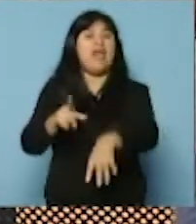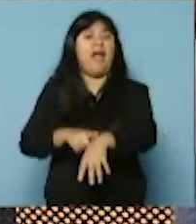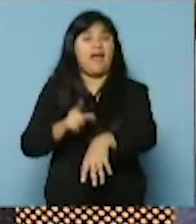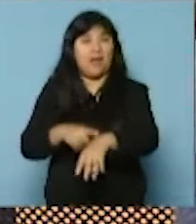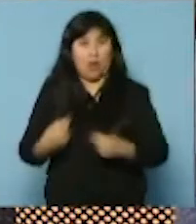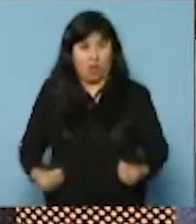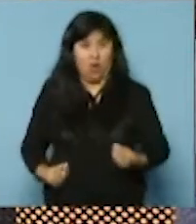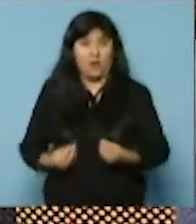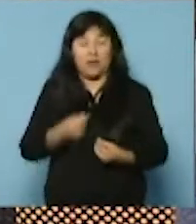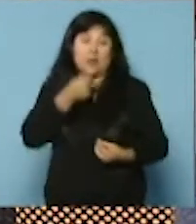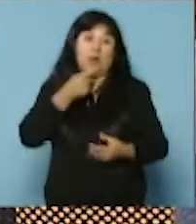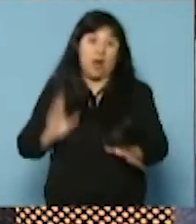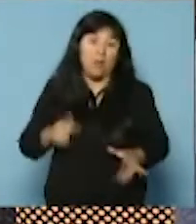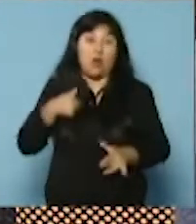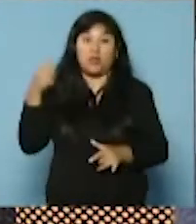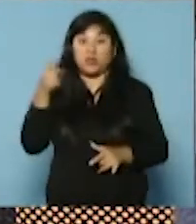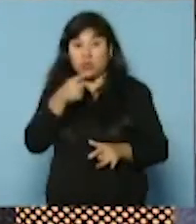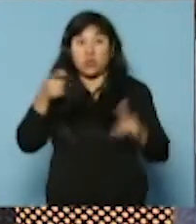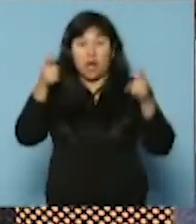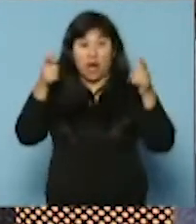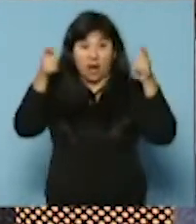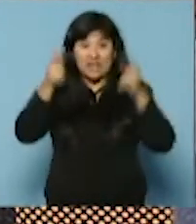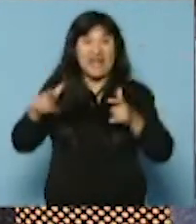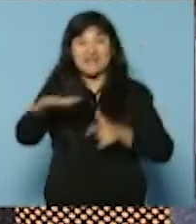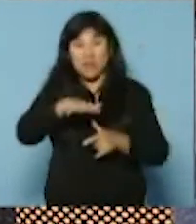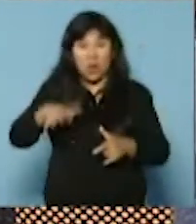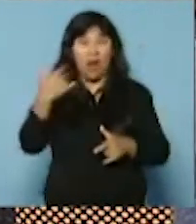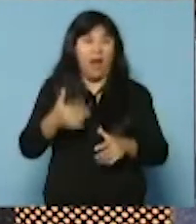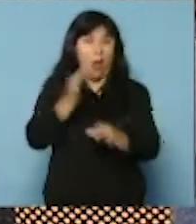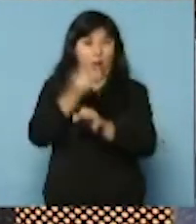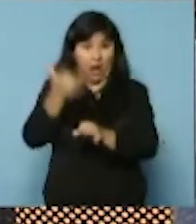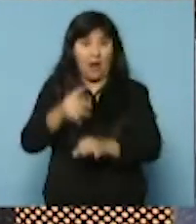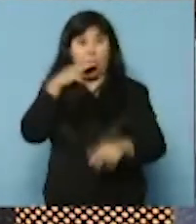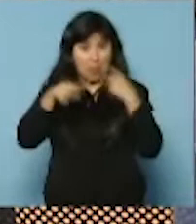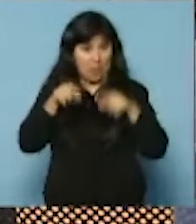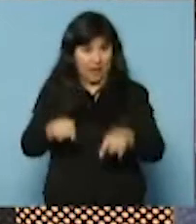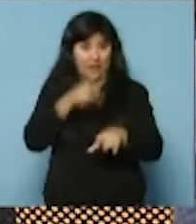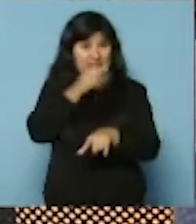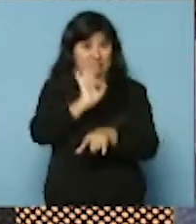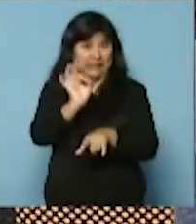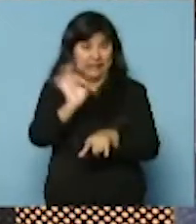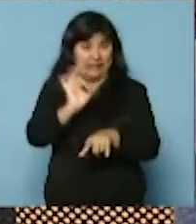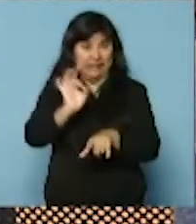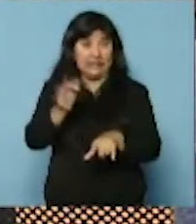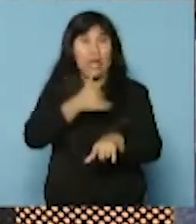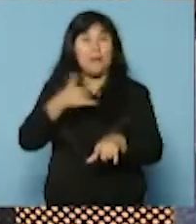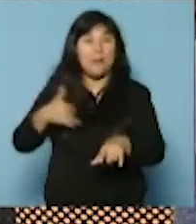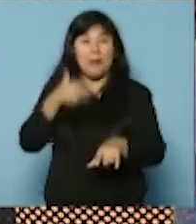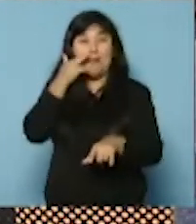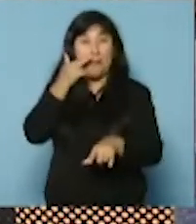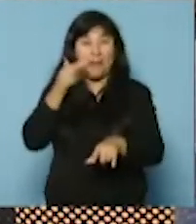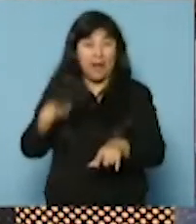salen necesitan de un almuerzo el padre la madre lo que van al comedor